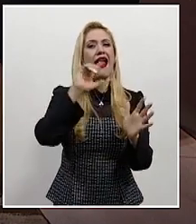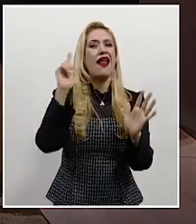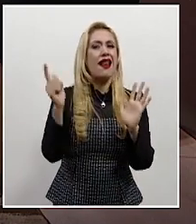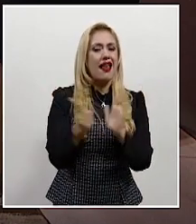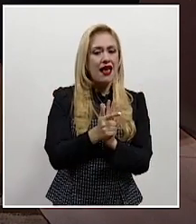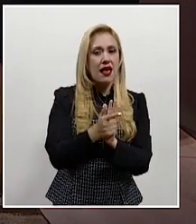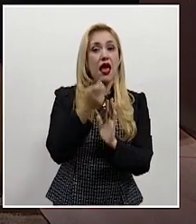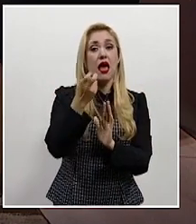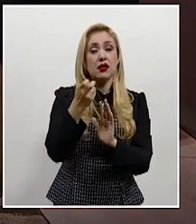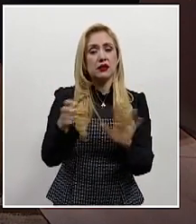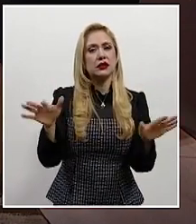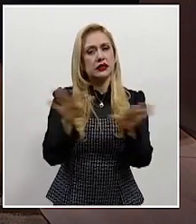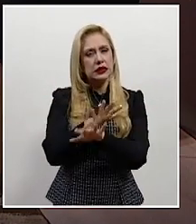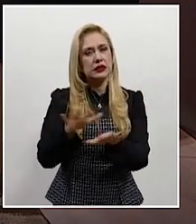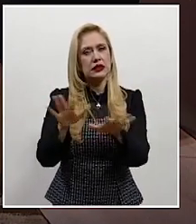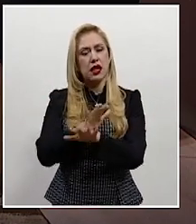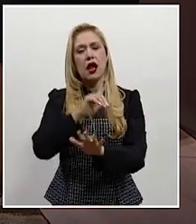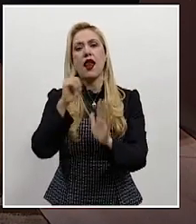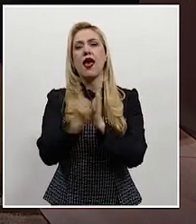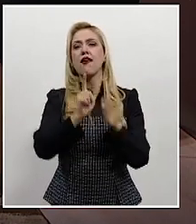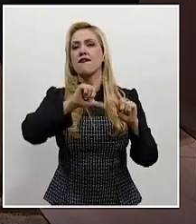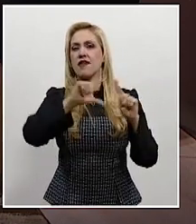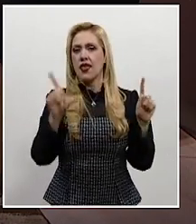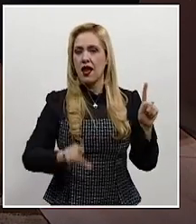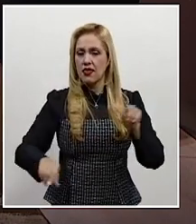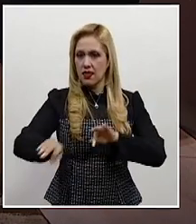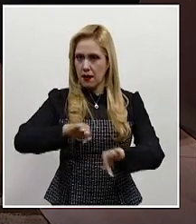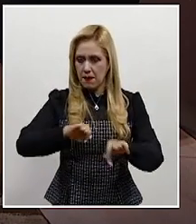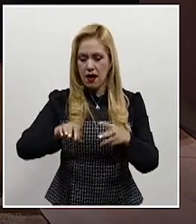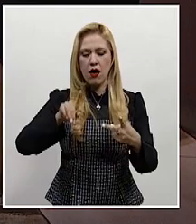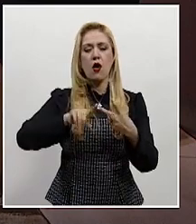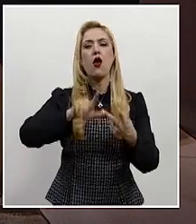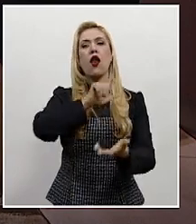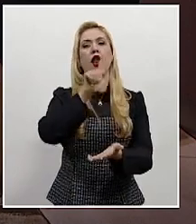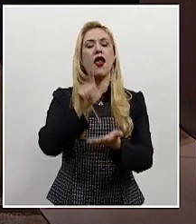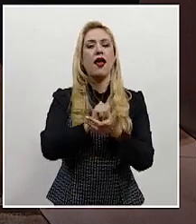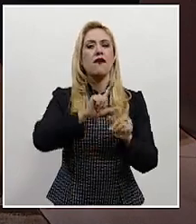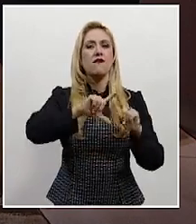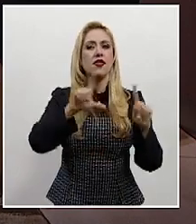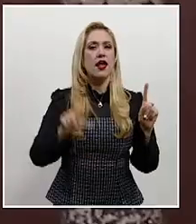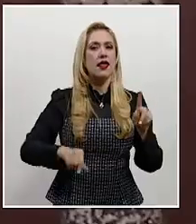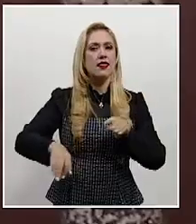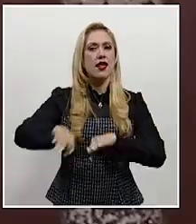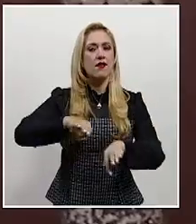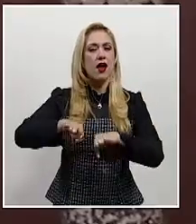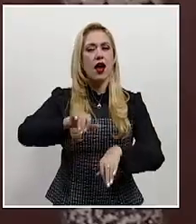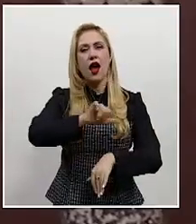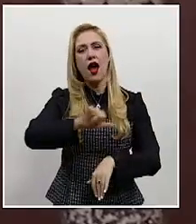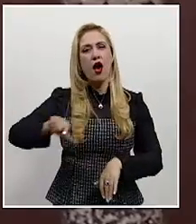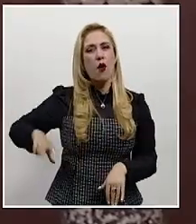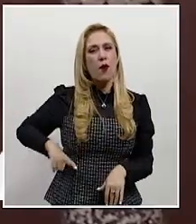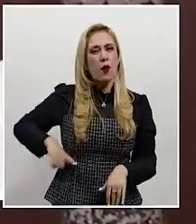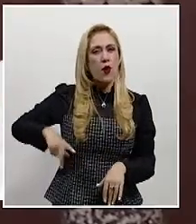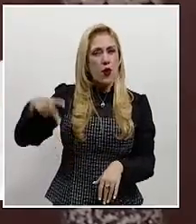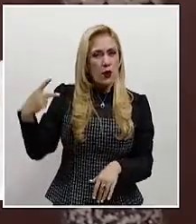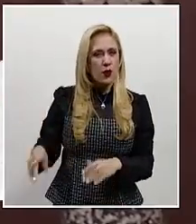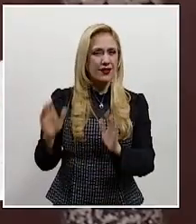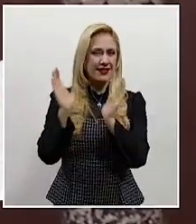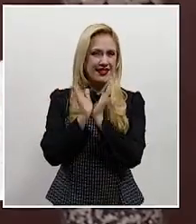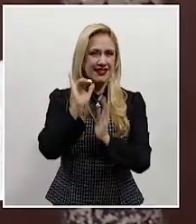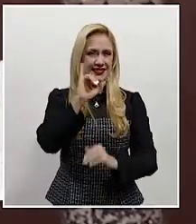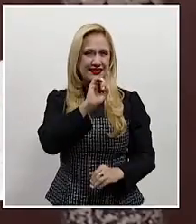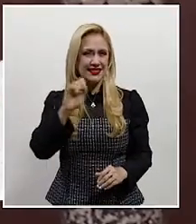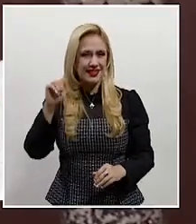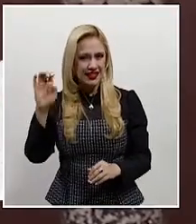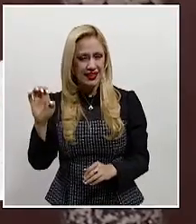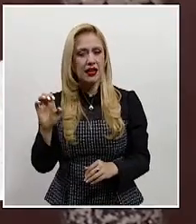Ya hicimos modificaciones en la Ley Federal del Trabajo, la Ley Federal de los Trabajadores al Servicio del Estado, reglamento del